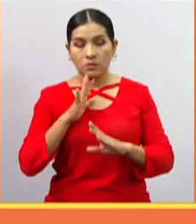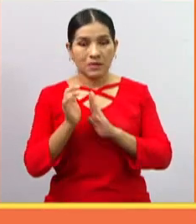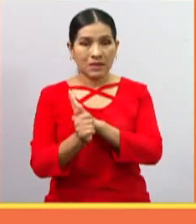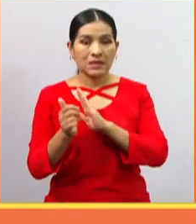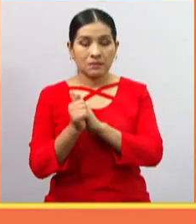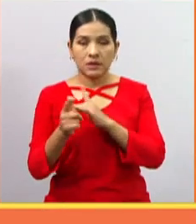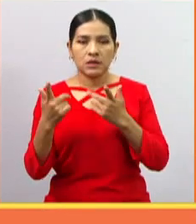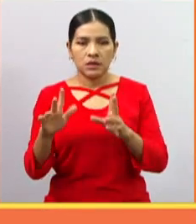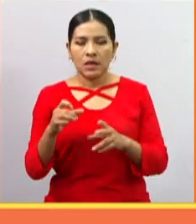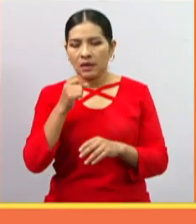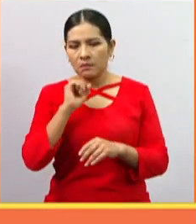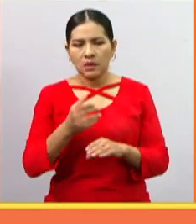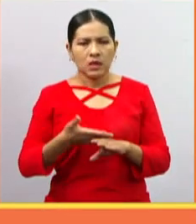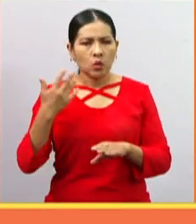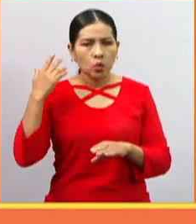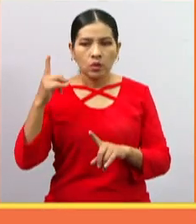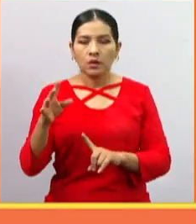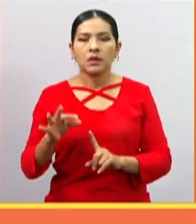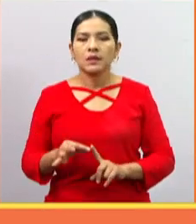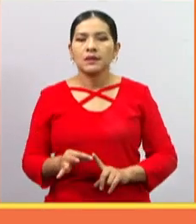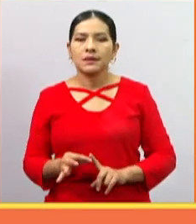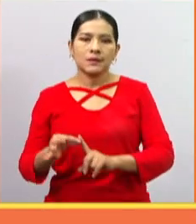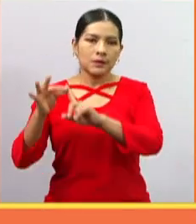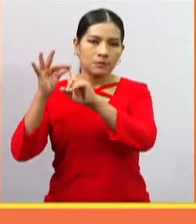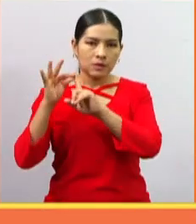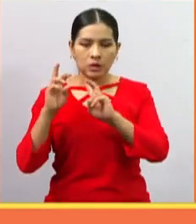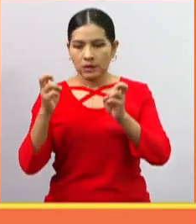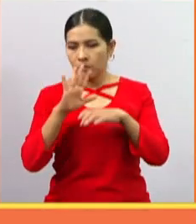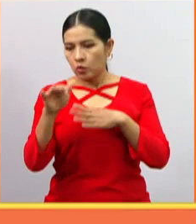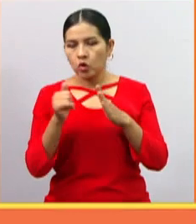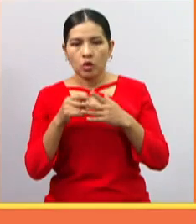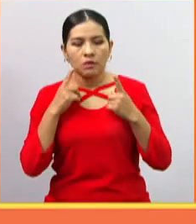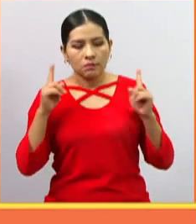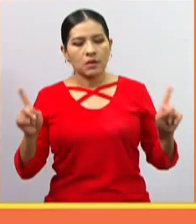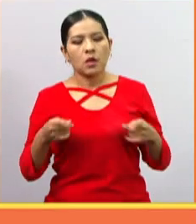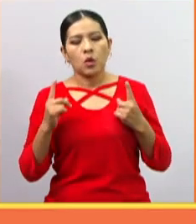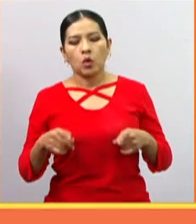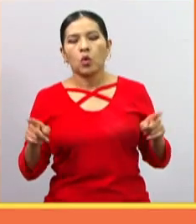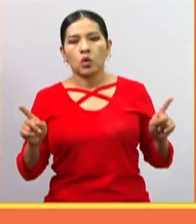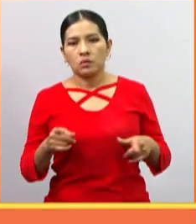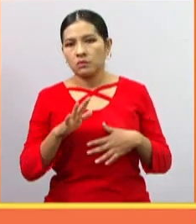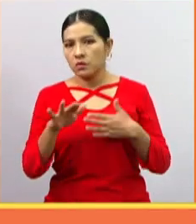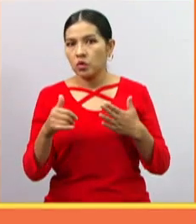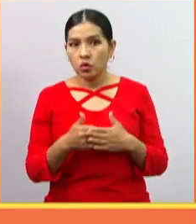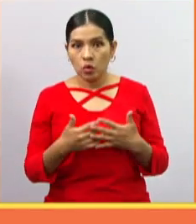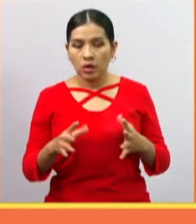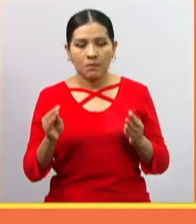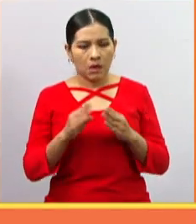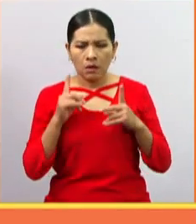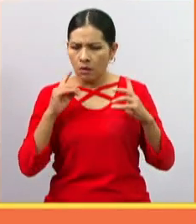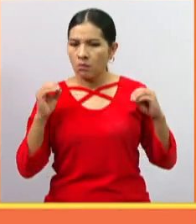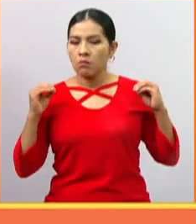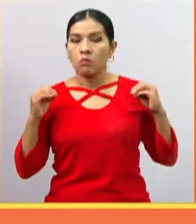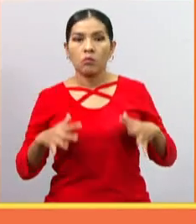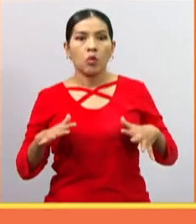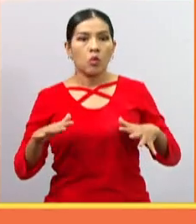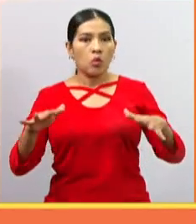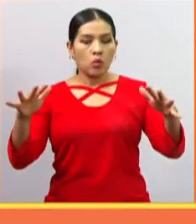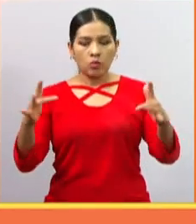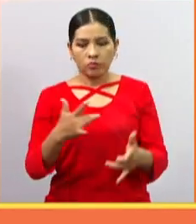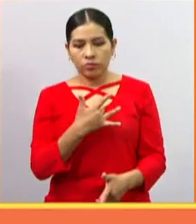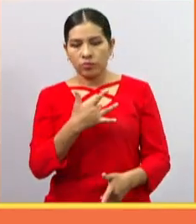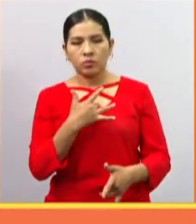vamos a decir, especialista en la orquestación, ¿no? Entonces, sus orquestaciones son sonoras, son muy